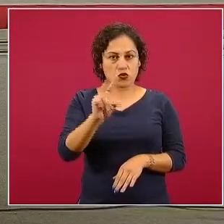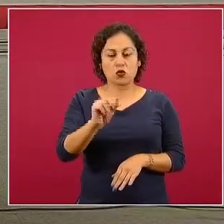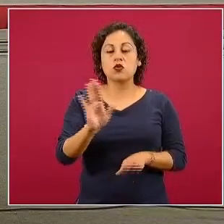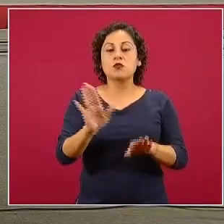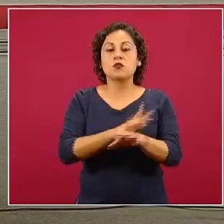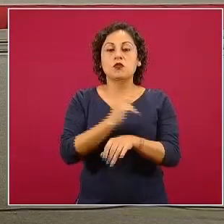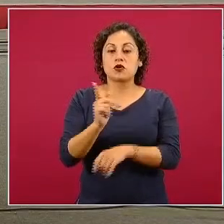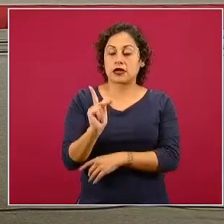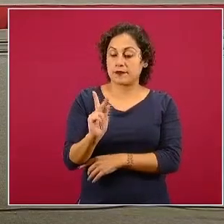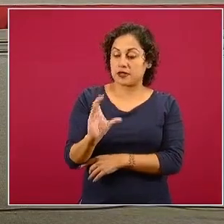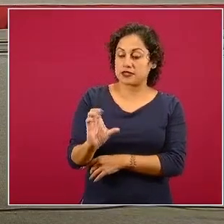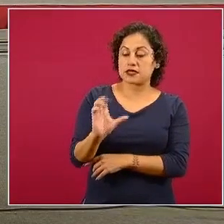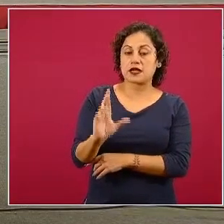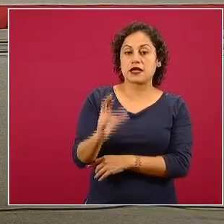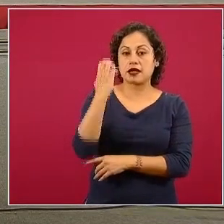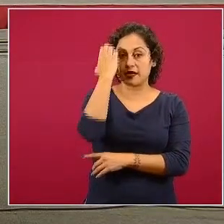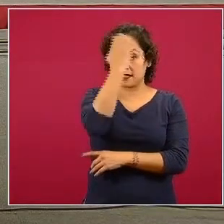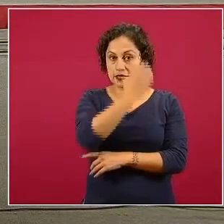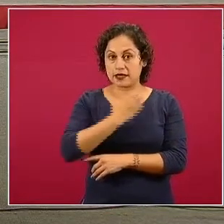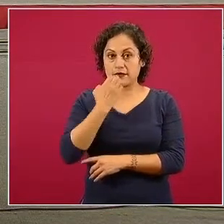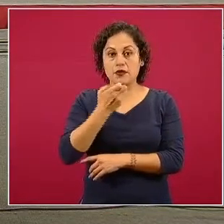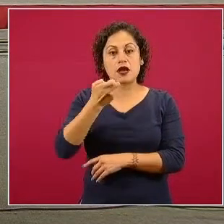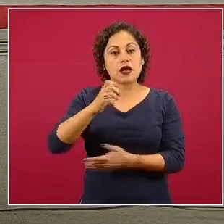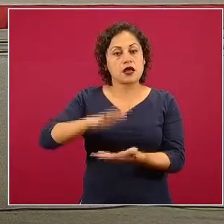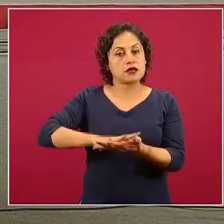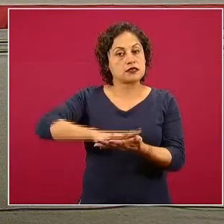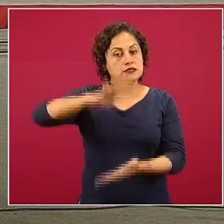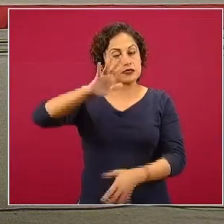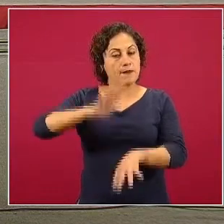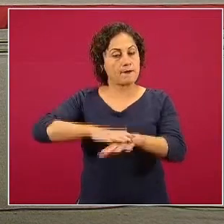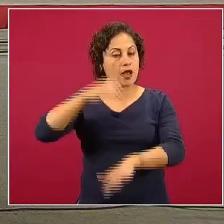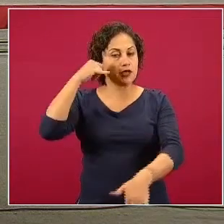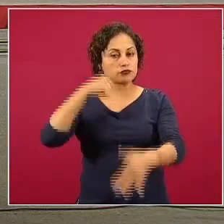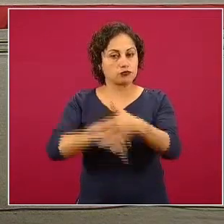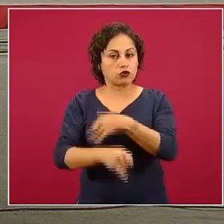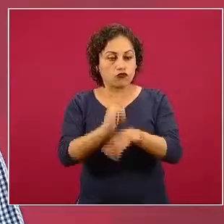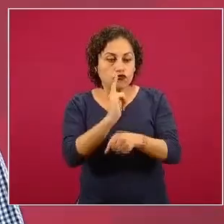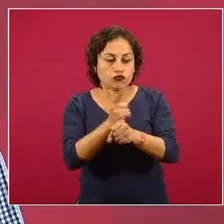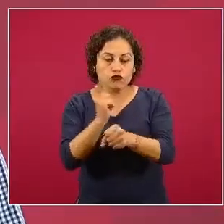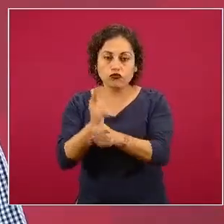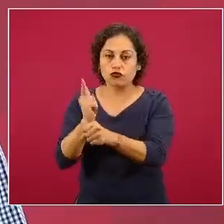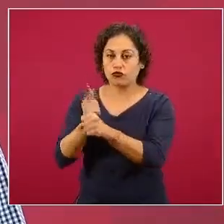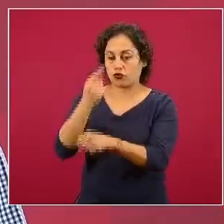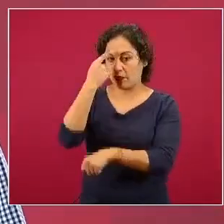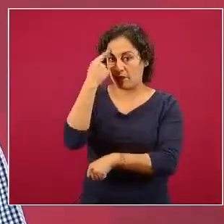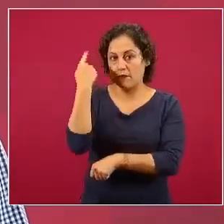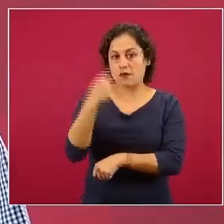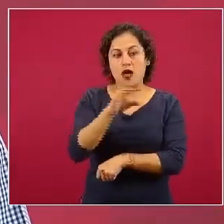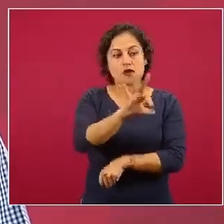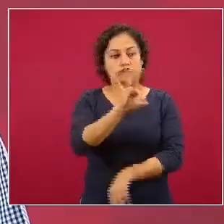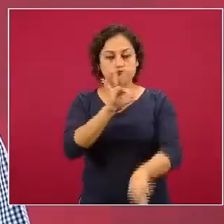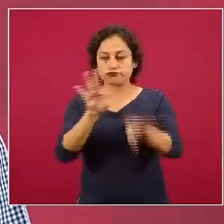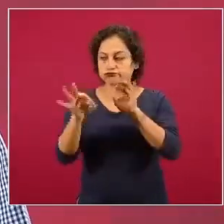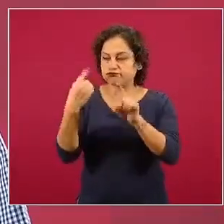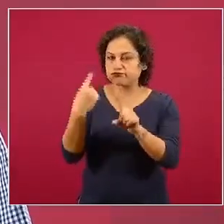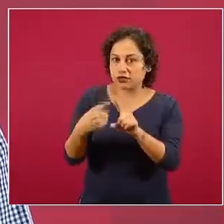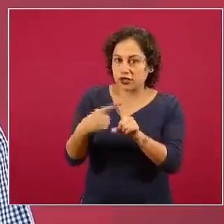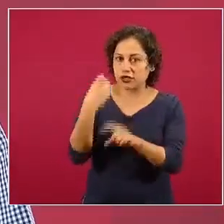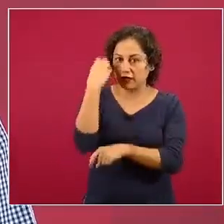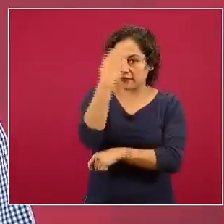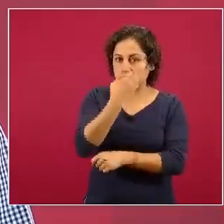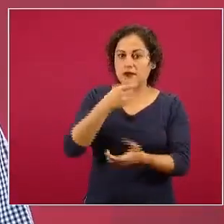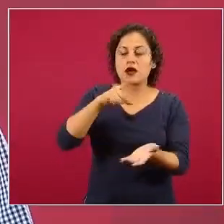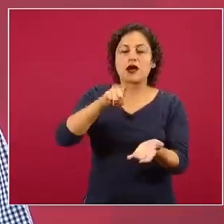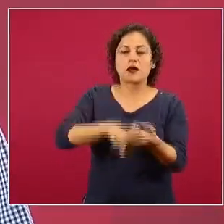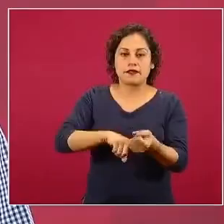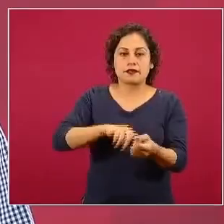prueba PCR lógicamente sigue teniendo la mayor sensibilidad y la mayor especificidad para detectar el virus SARS-CoV-2.